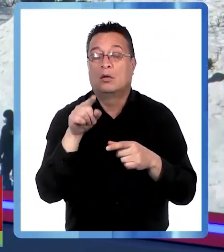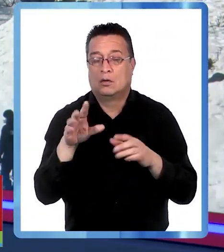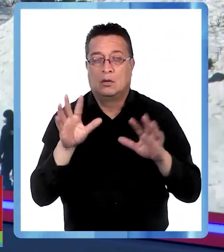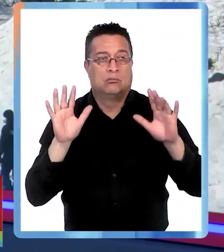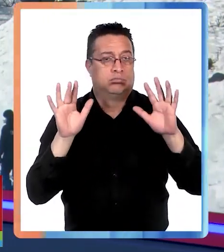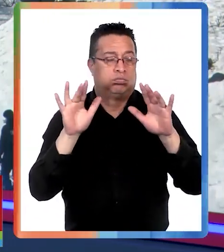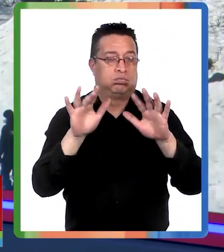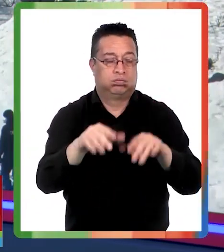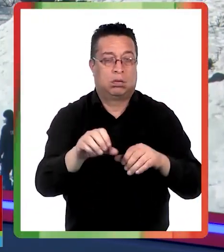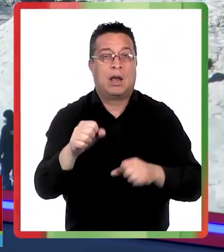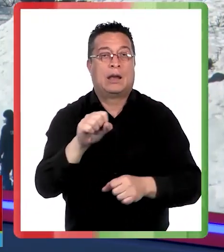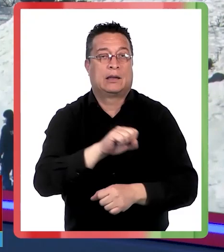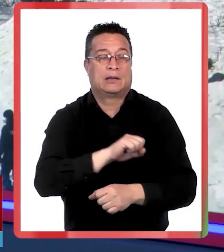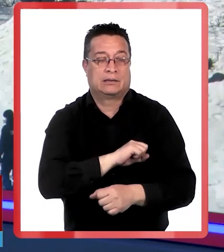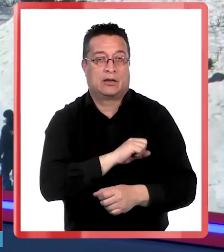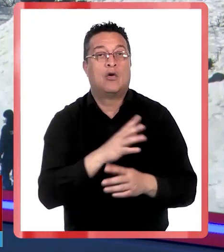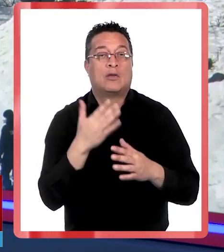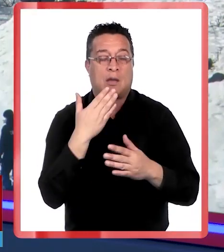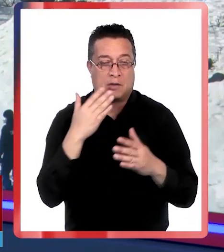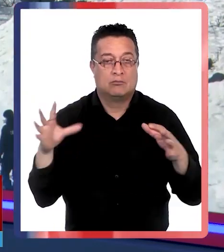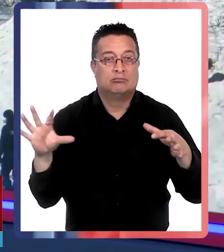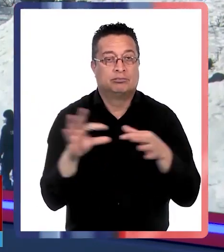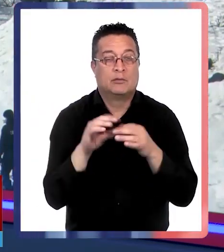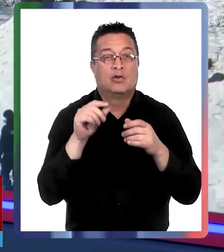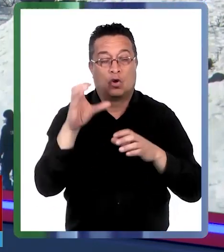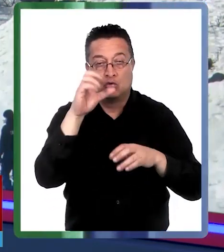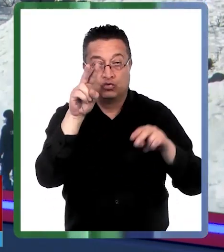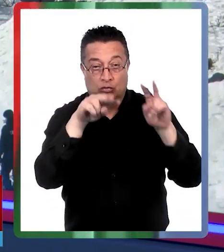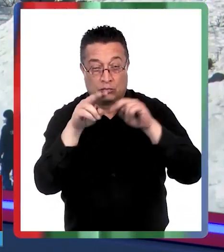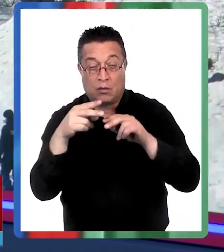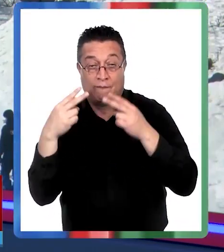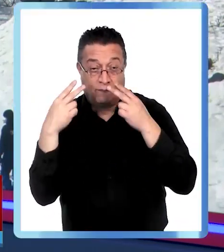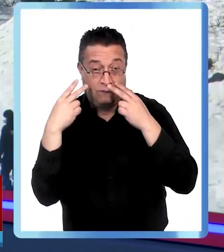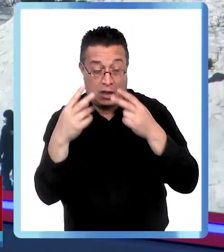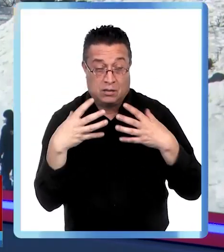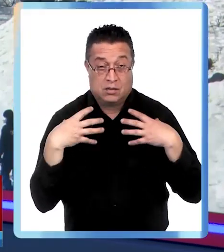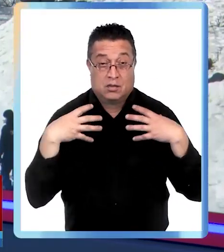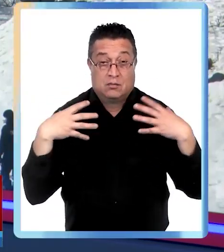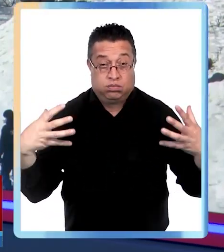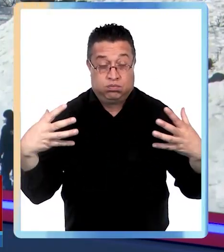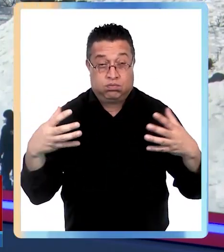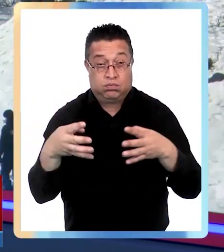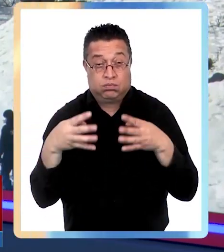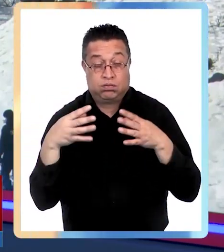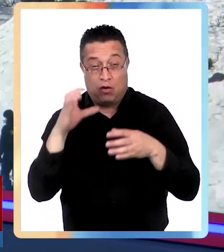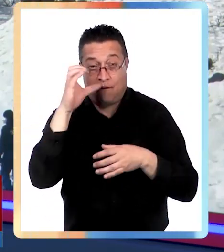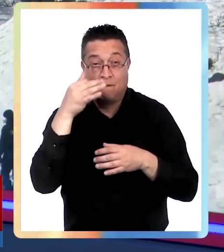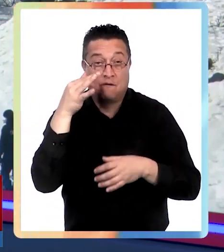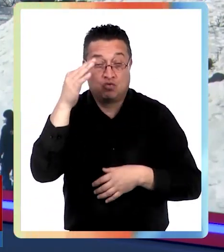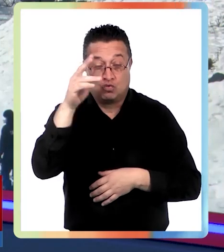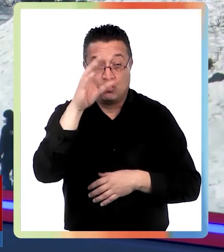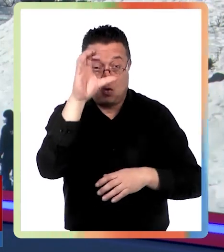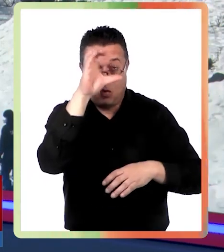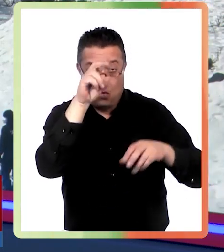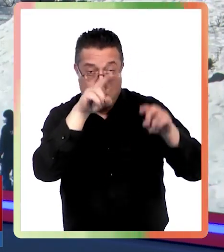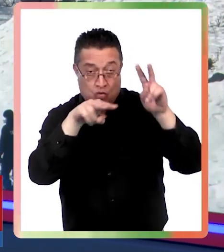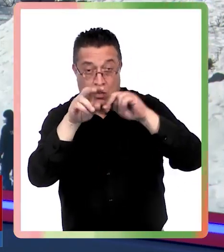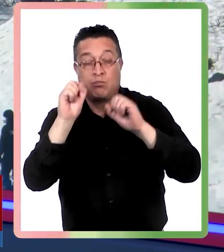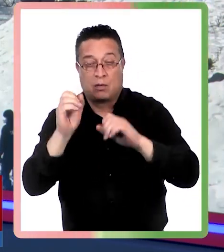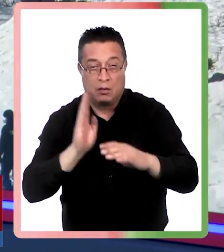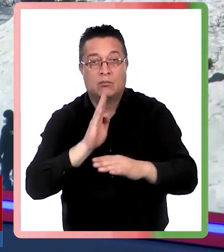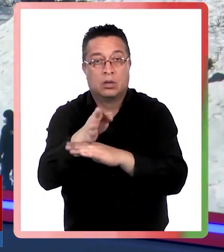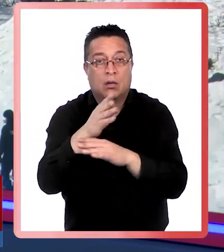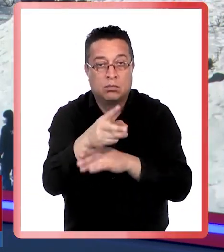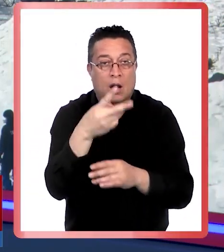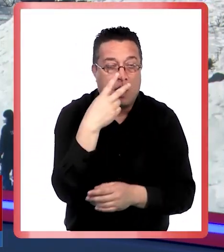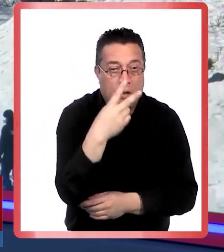calles de Santiago desde la capital de turismo Aventura viajó un gran camión donde los futuros turistas se pueden acercar para obtener